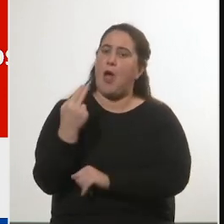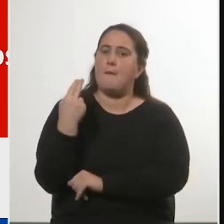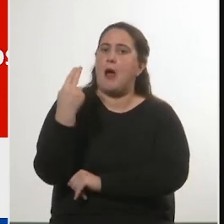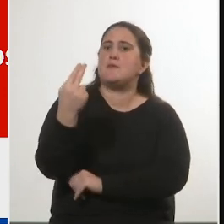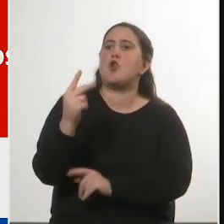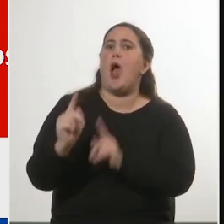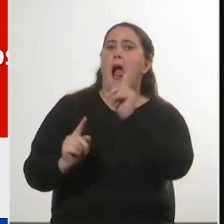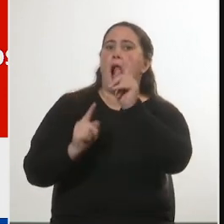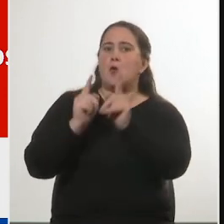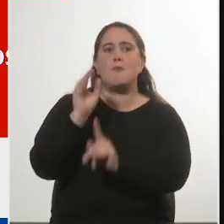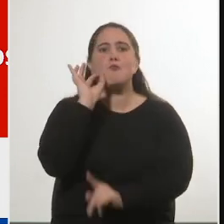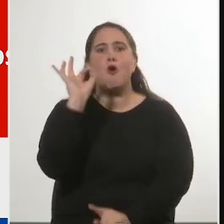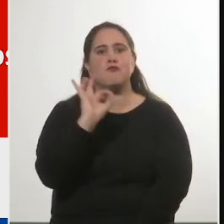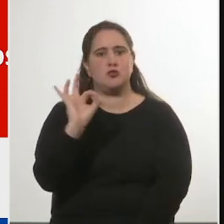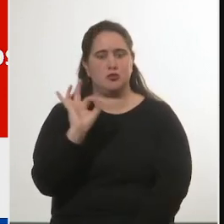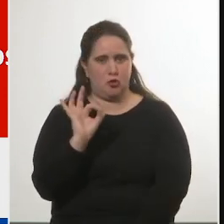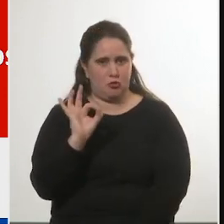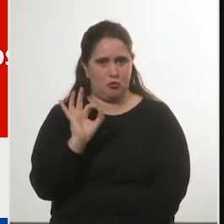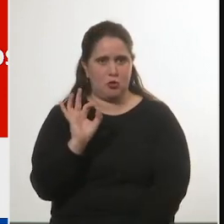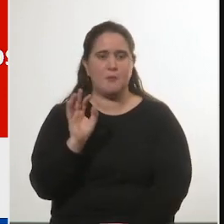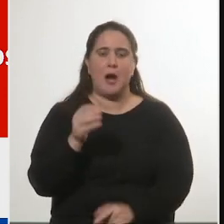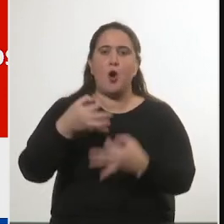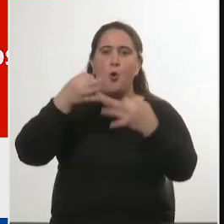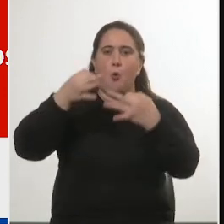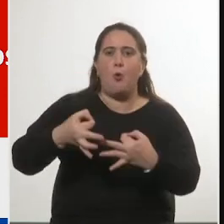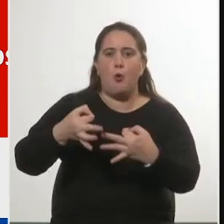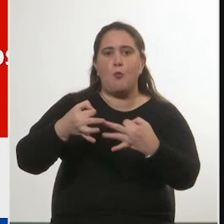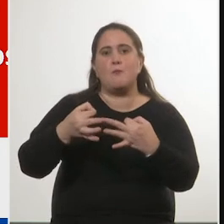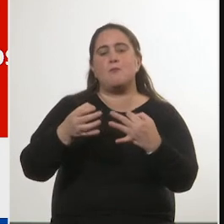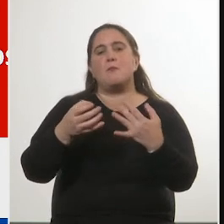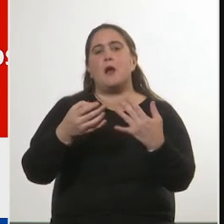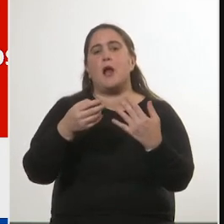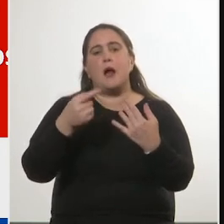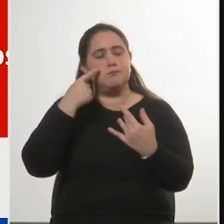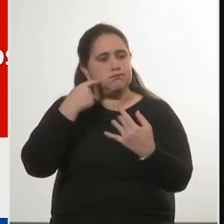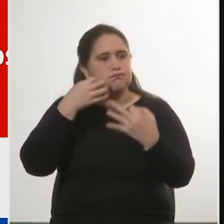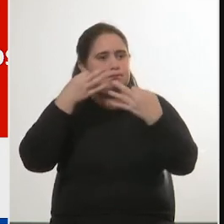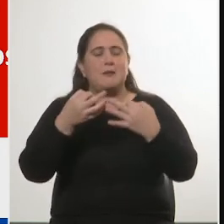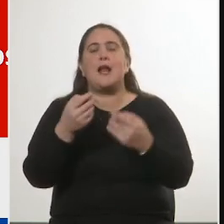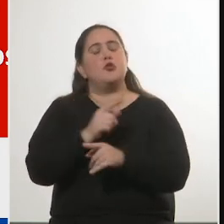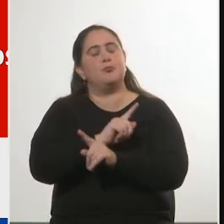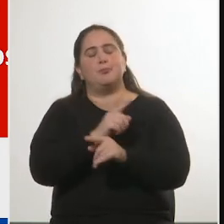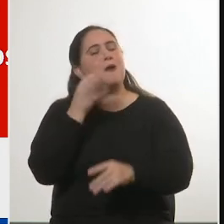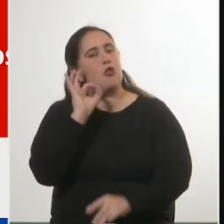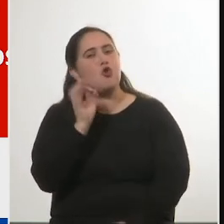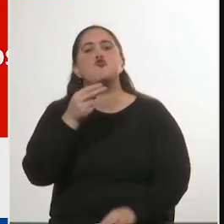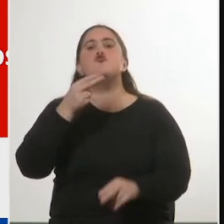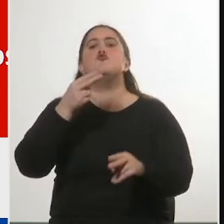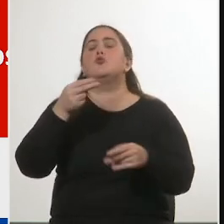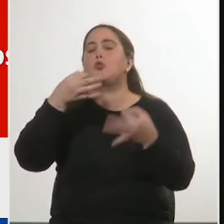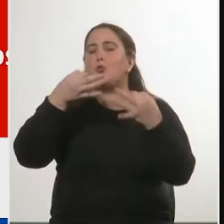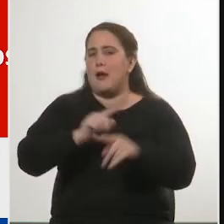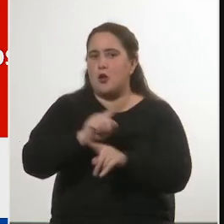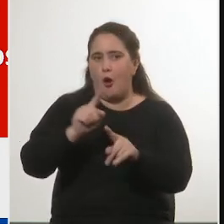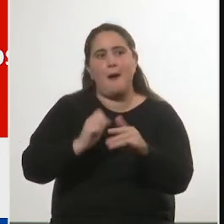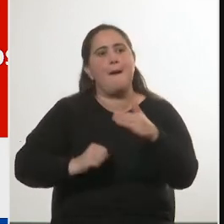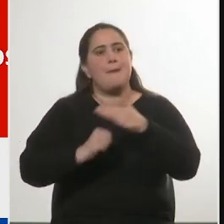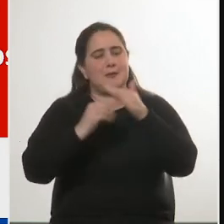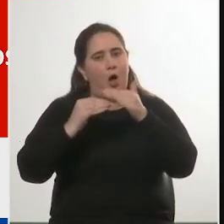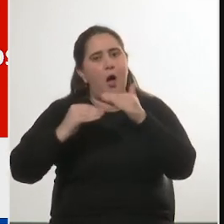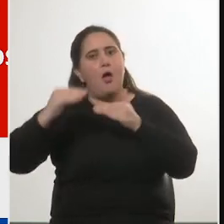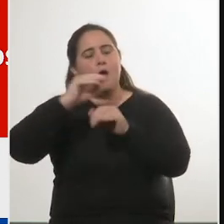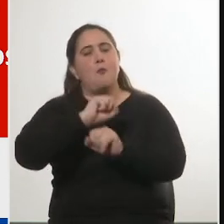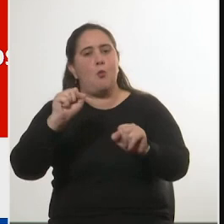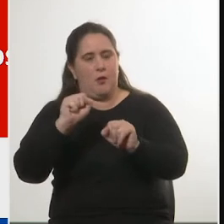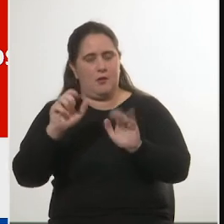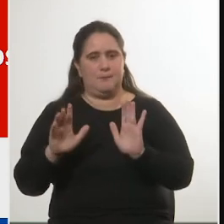autorizar excepciones temporales para el cumplimiento de los valores, para el incumplimiento en realidad de los valores máximos